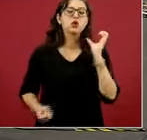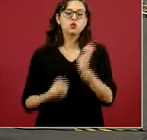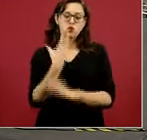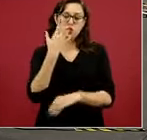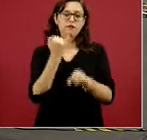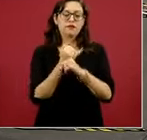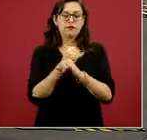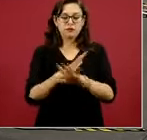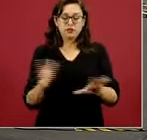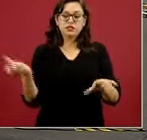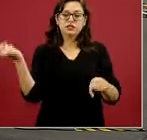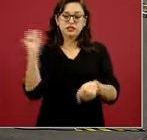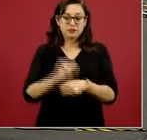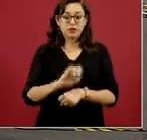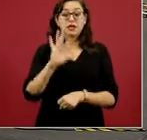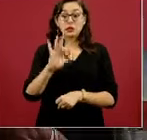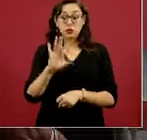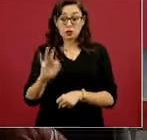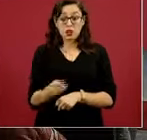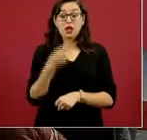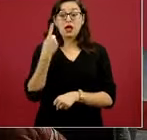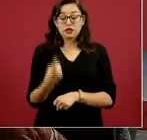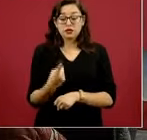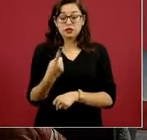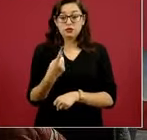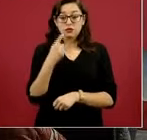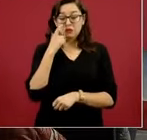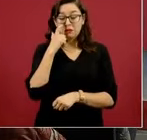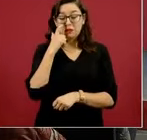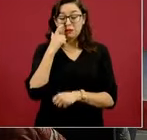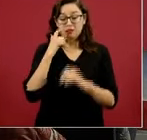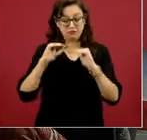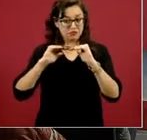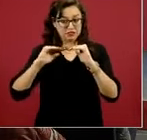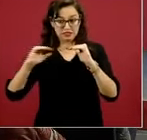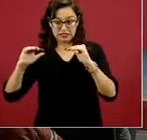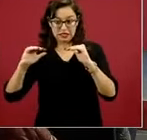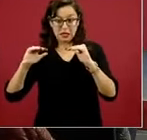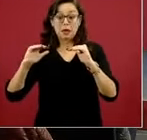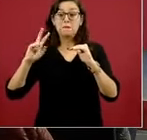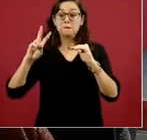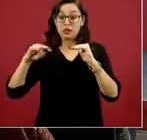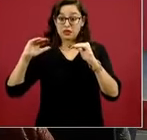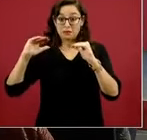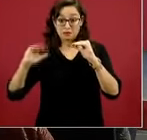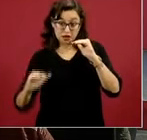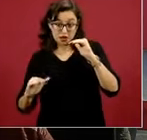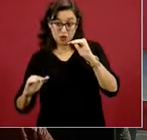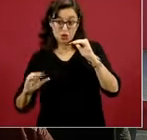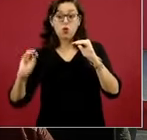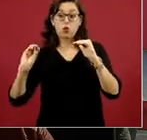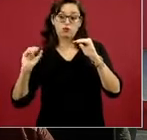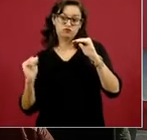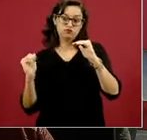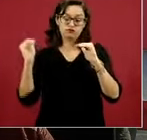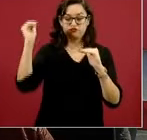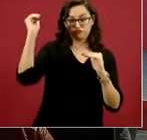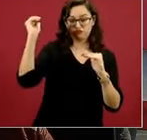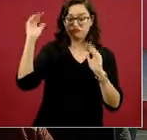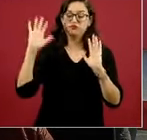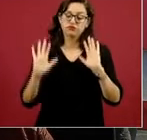semana 41, si esta meseta se mantiene, empezamos a ver un nuevo descenso o vemos la